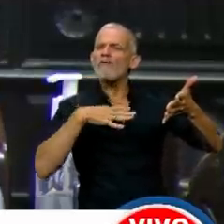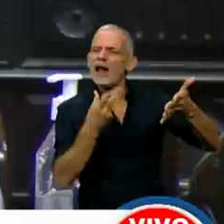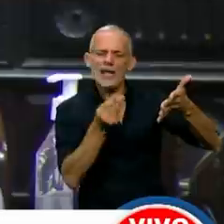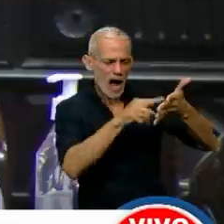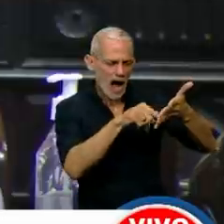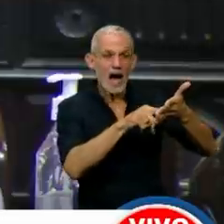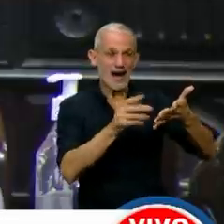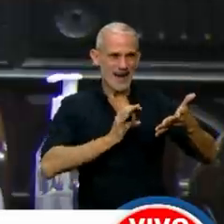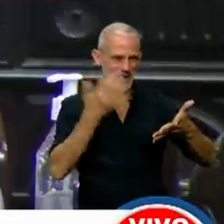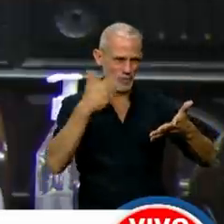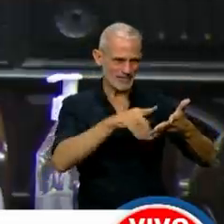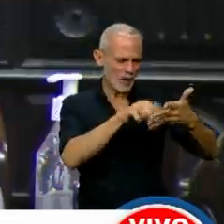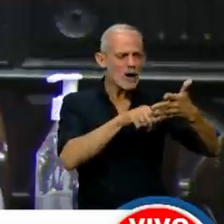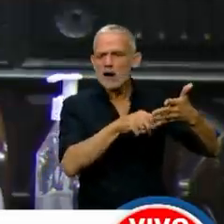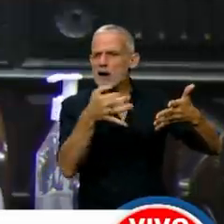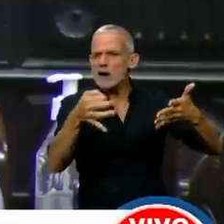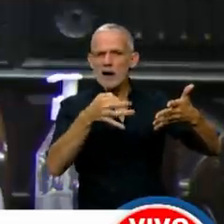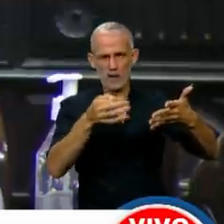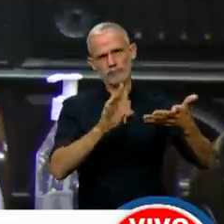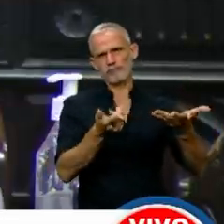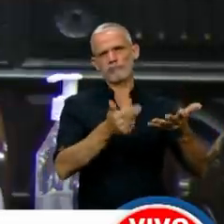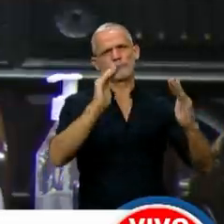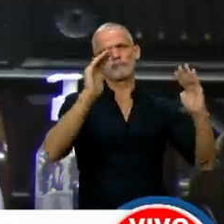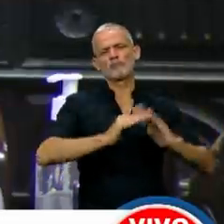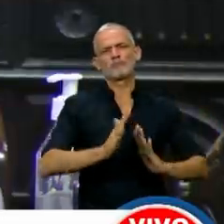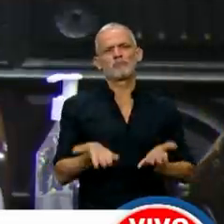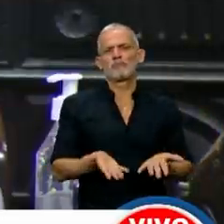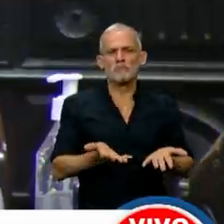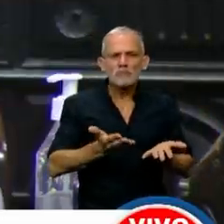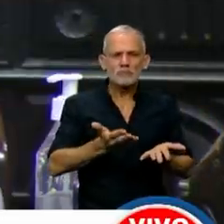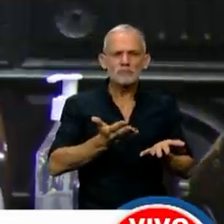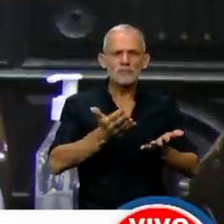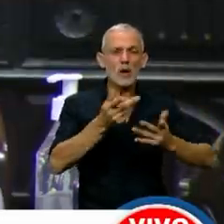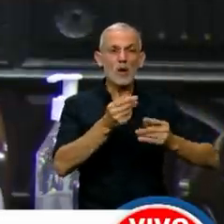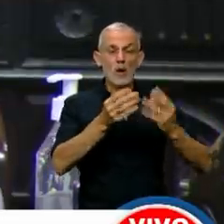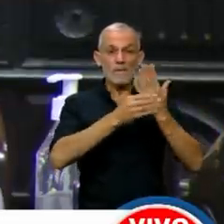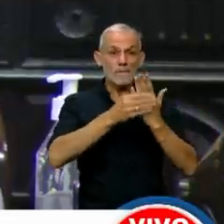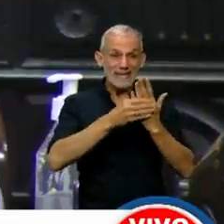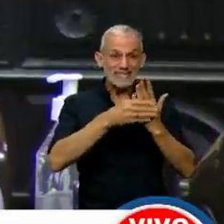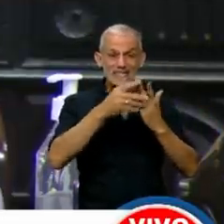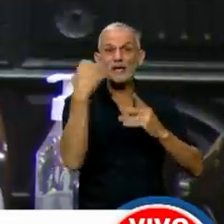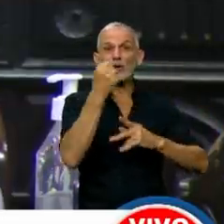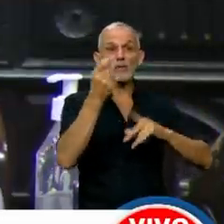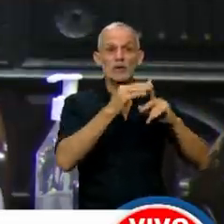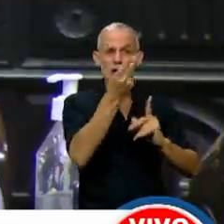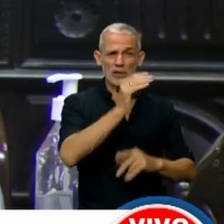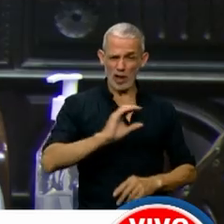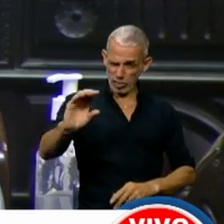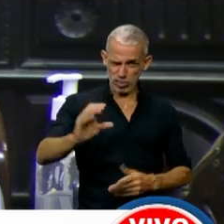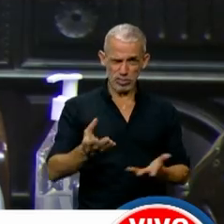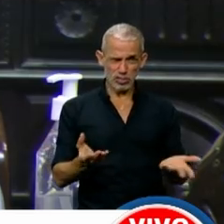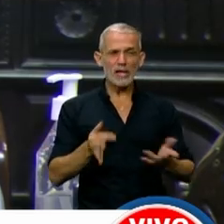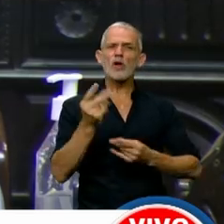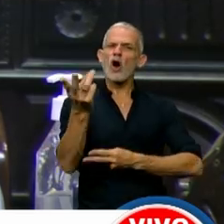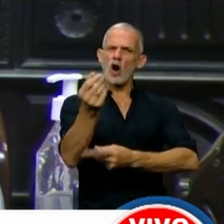muchas es su ejecución en la mayoría de los ministerios cruciales vimos algunas